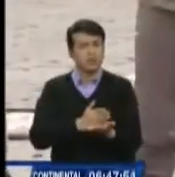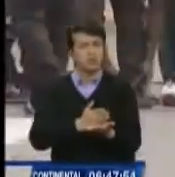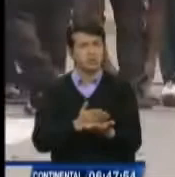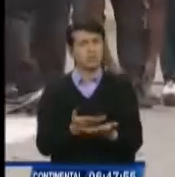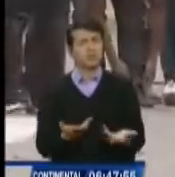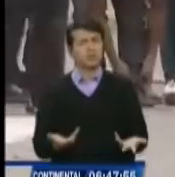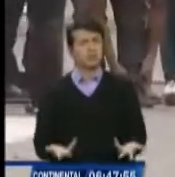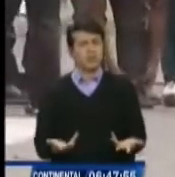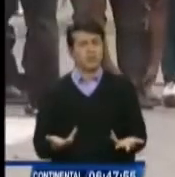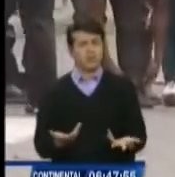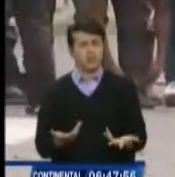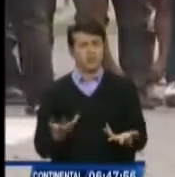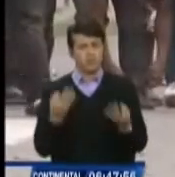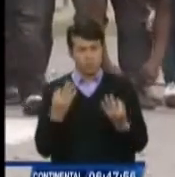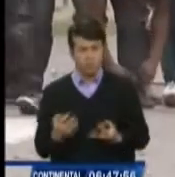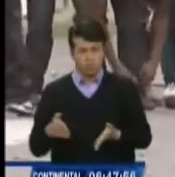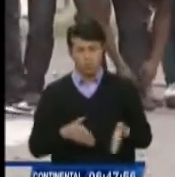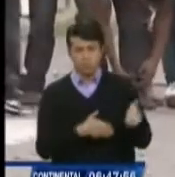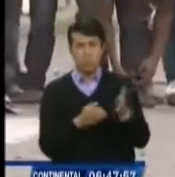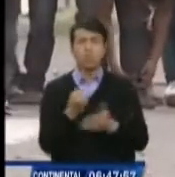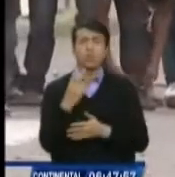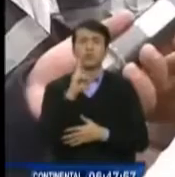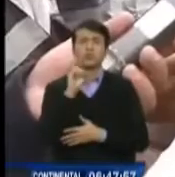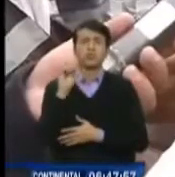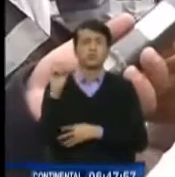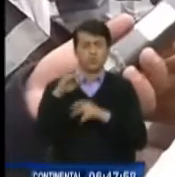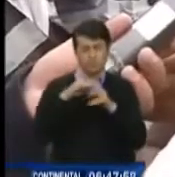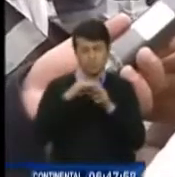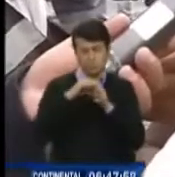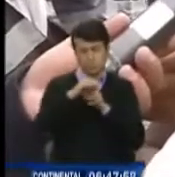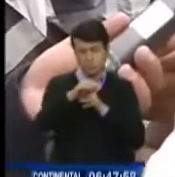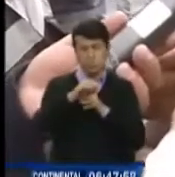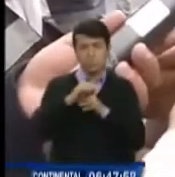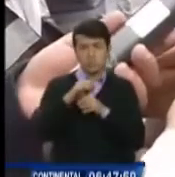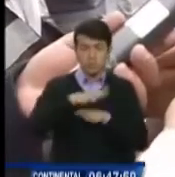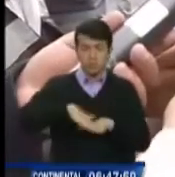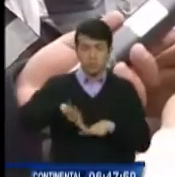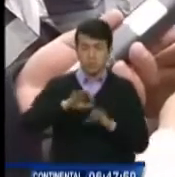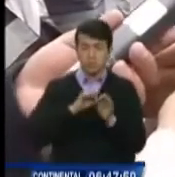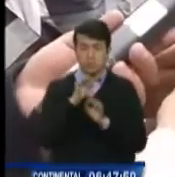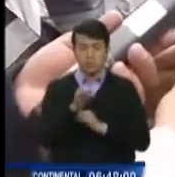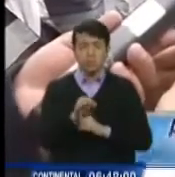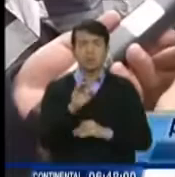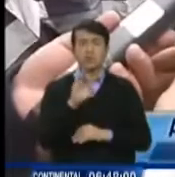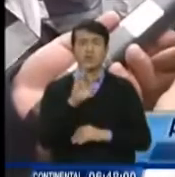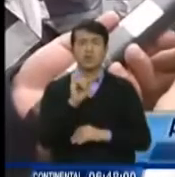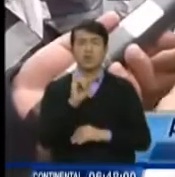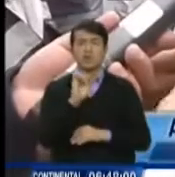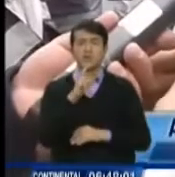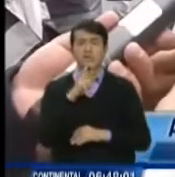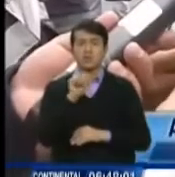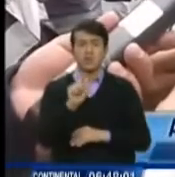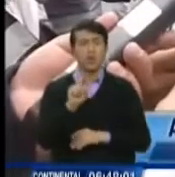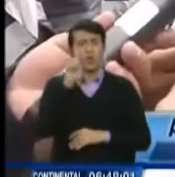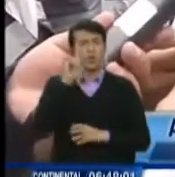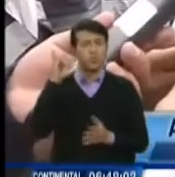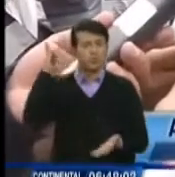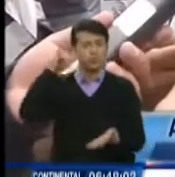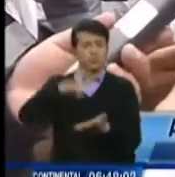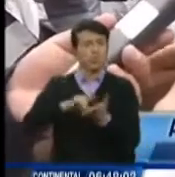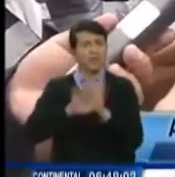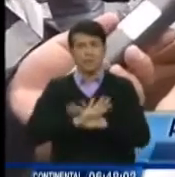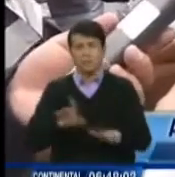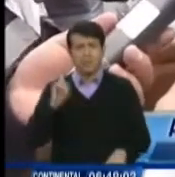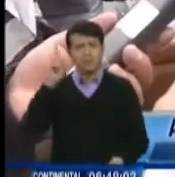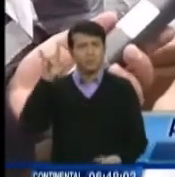Taisha, cuya extensión es de 200 kilómetros. Porque cantón Taisha simplemente tenemos un acceso aéreo, no más de